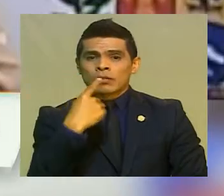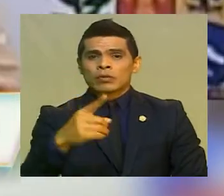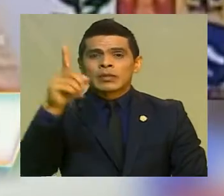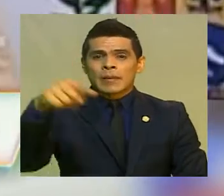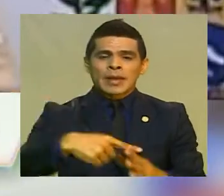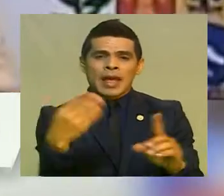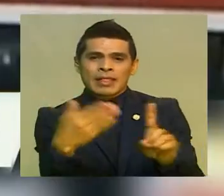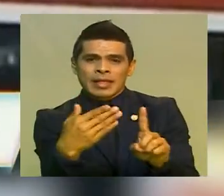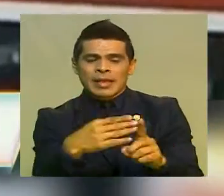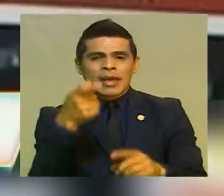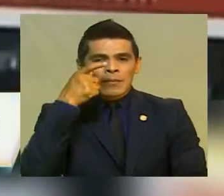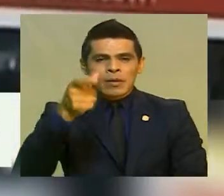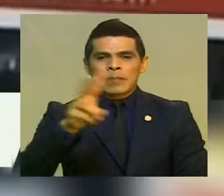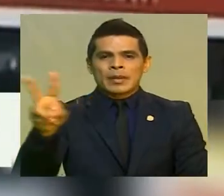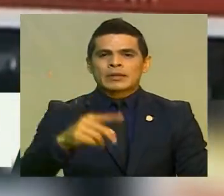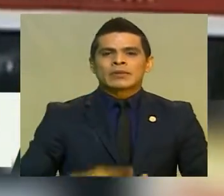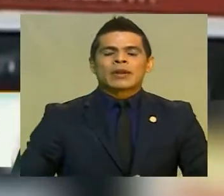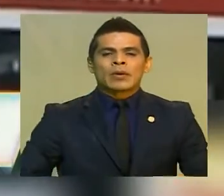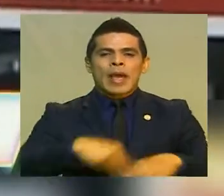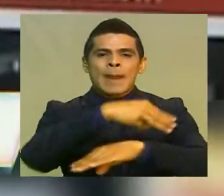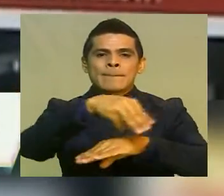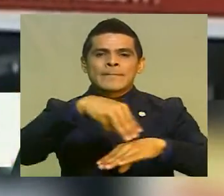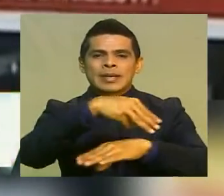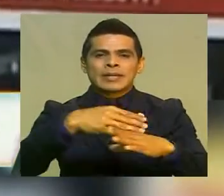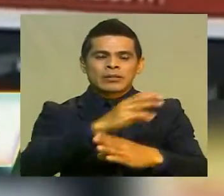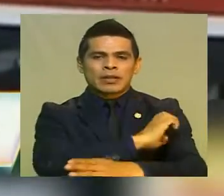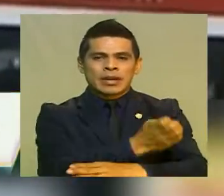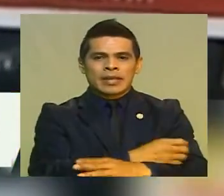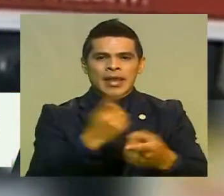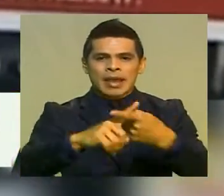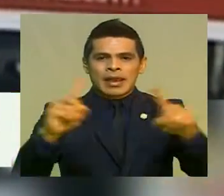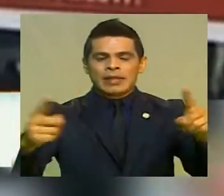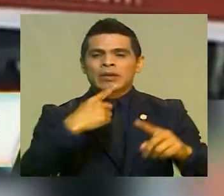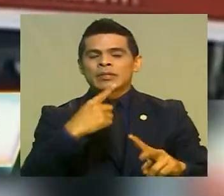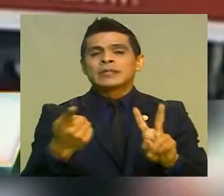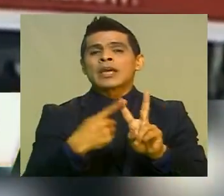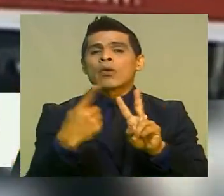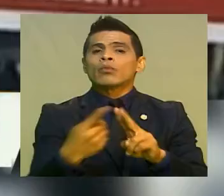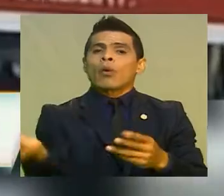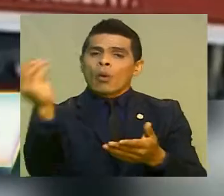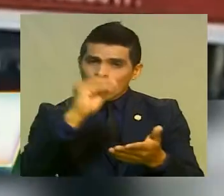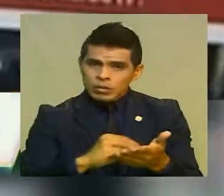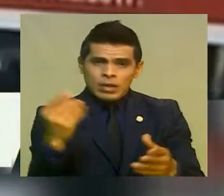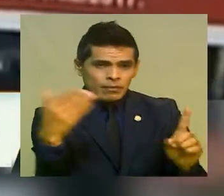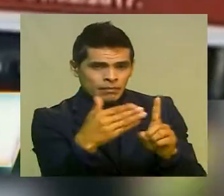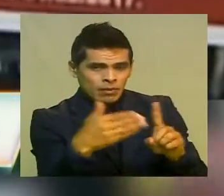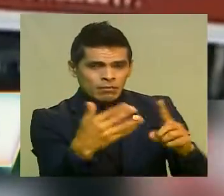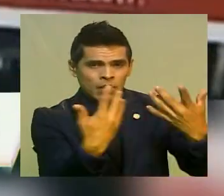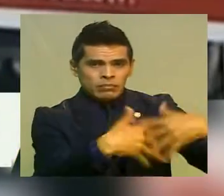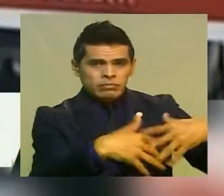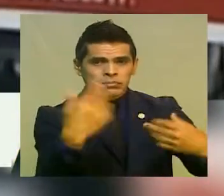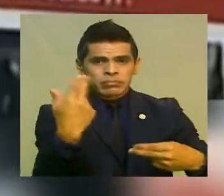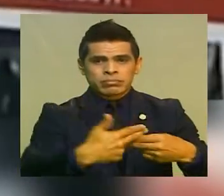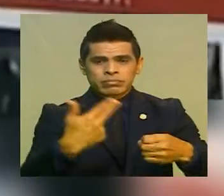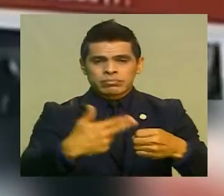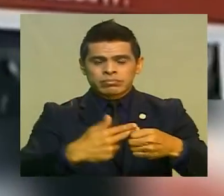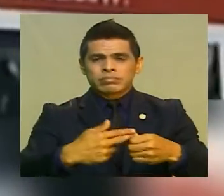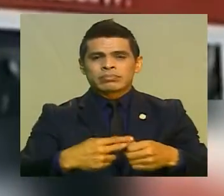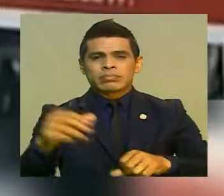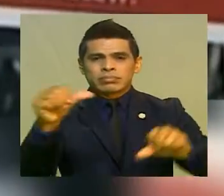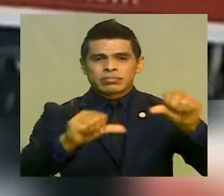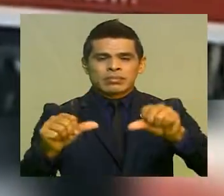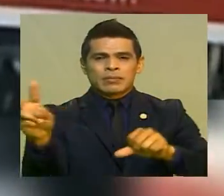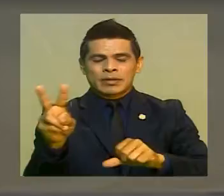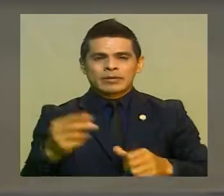atacan directamente el pueblo el ministro de energía eléctrica recordó que este es el segundo ataque que se registra en un complejo petroquímico venezolano